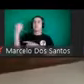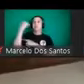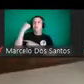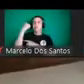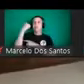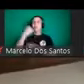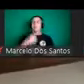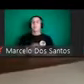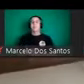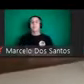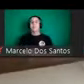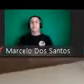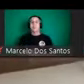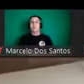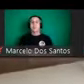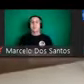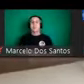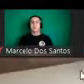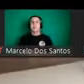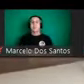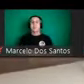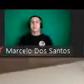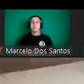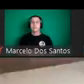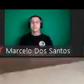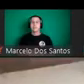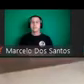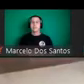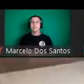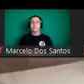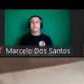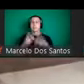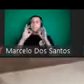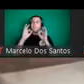la Asociación Empoderadores. Abuyete, mamá, bebé,